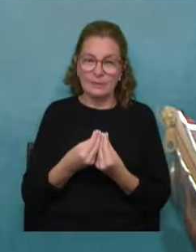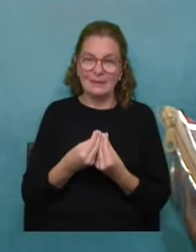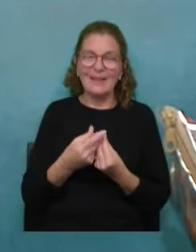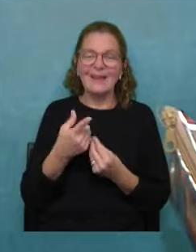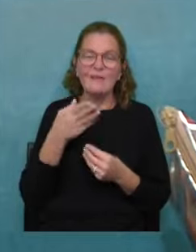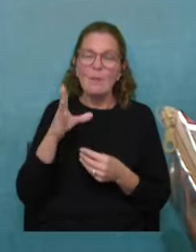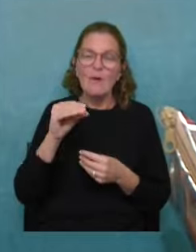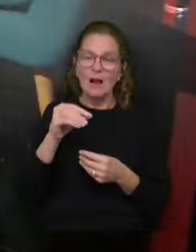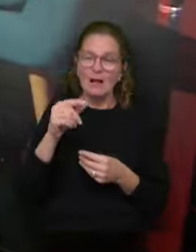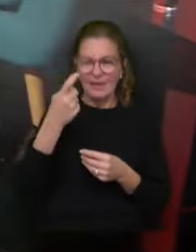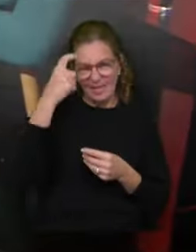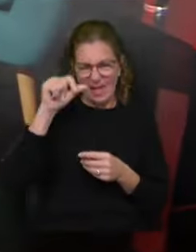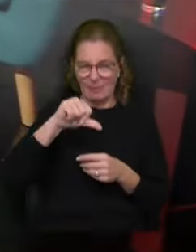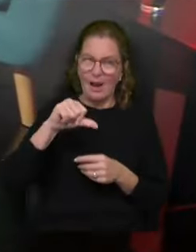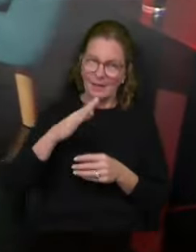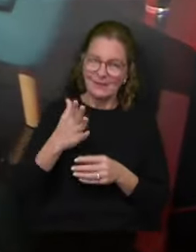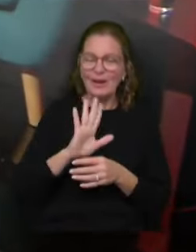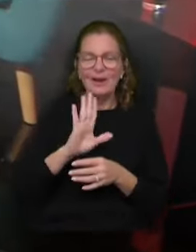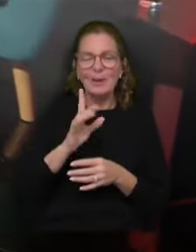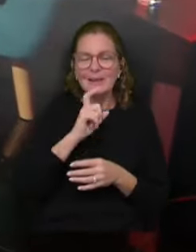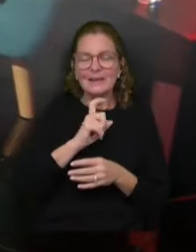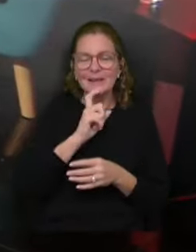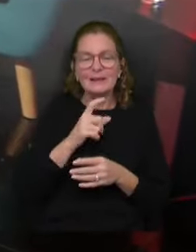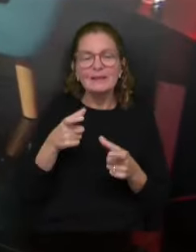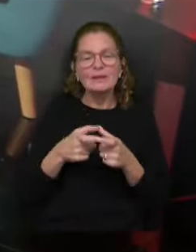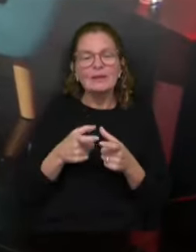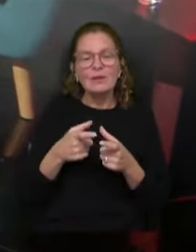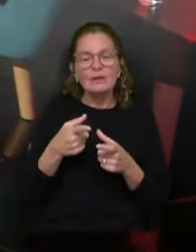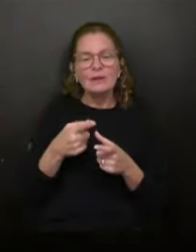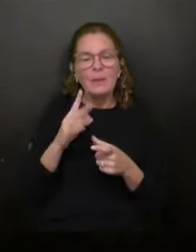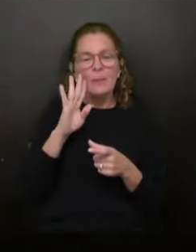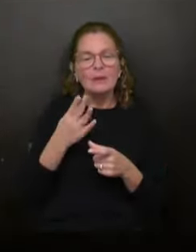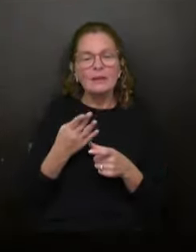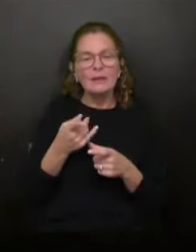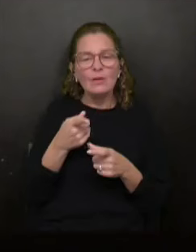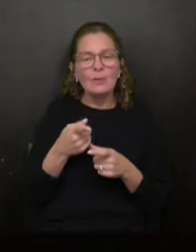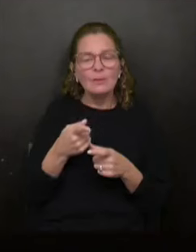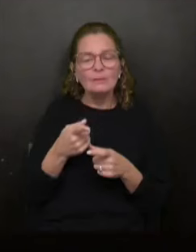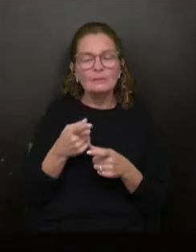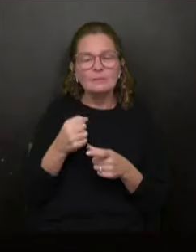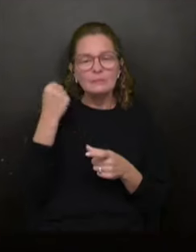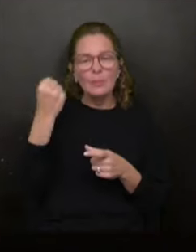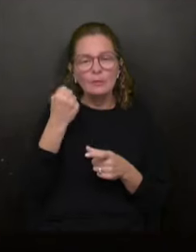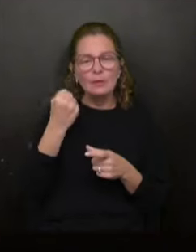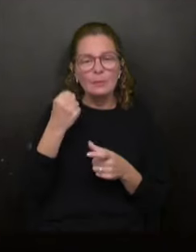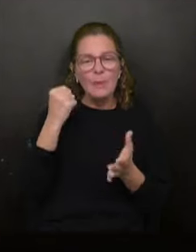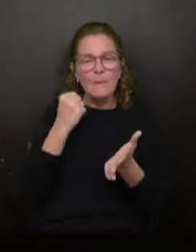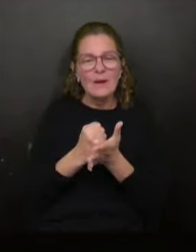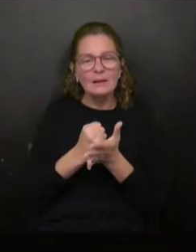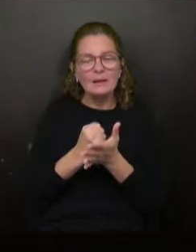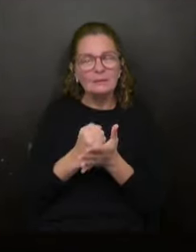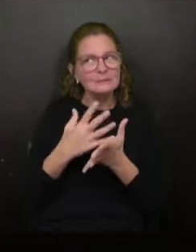mentira. ¿Y discos así que les parezcan que sean como. Que marquen una